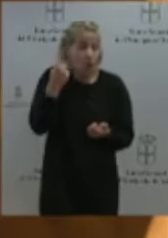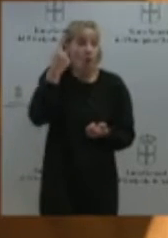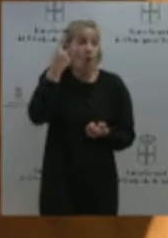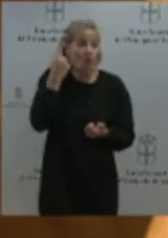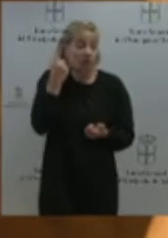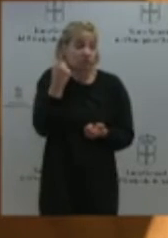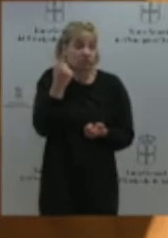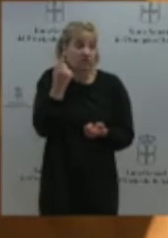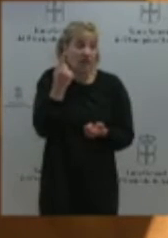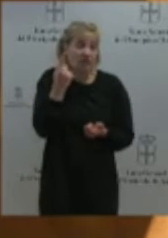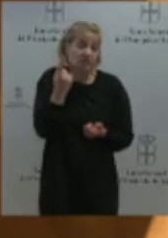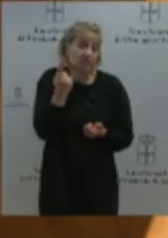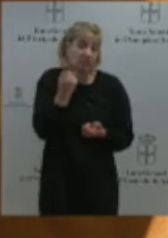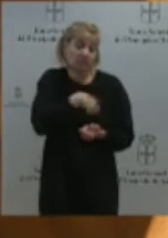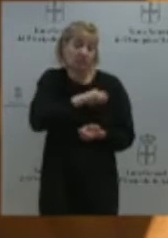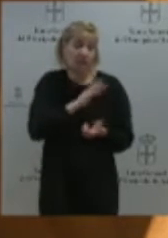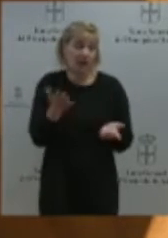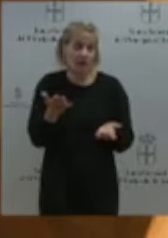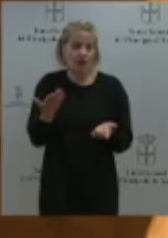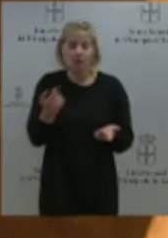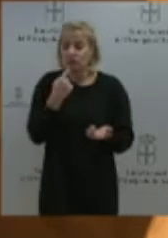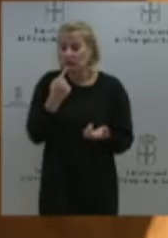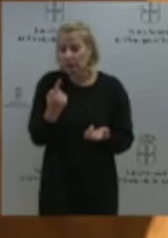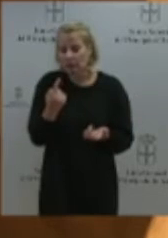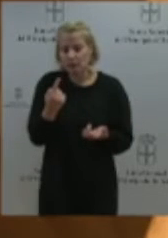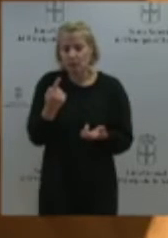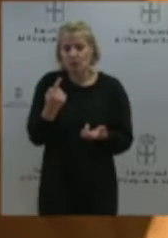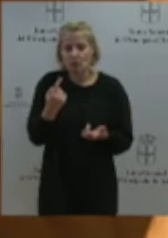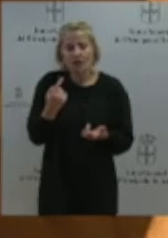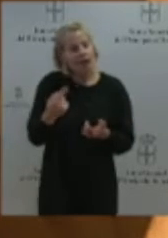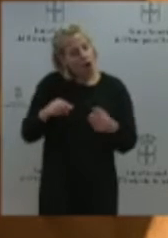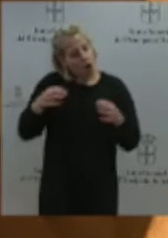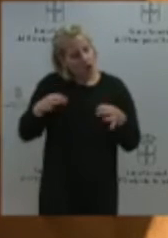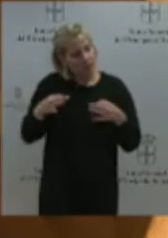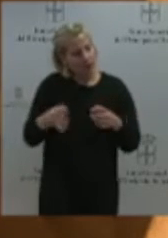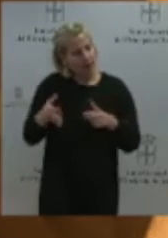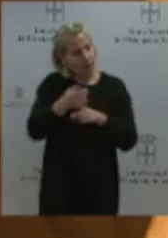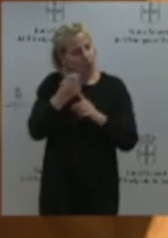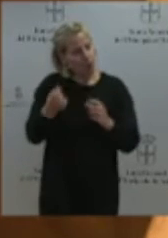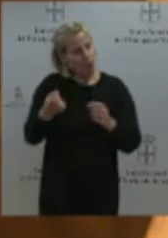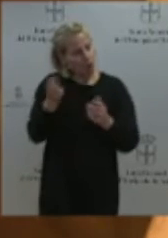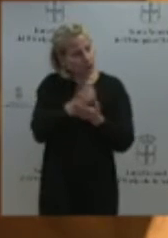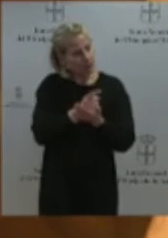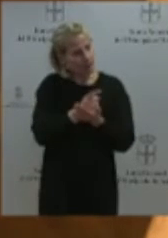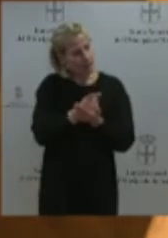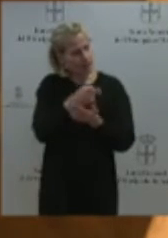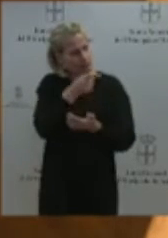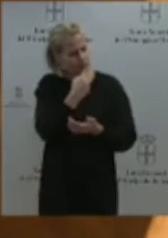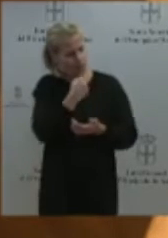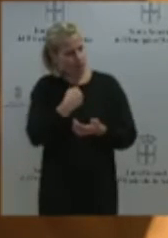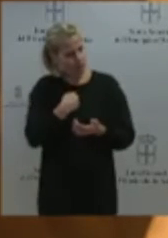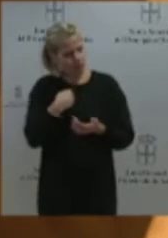hacia la normalidad, ¿usted qué interpreta? ¿Que caminar hacia la normalidad es hacer un suplemento de gasto que no tenemos capacidad financiera de